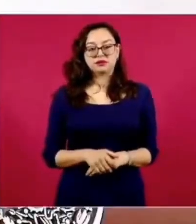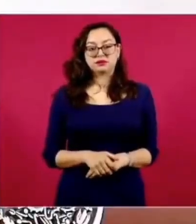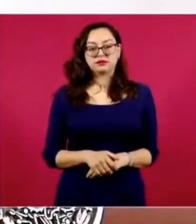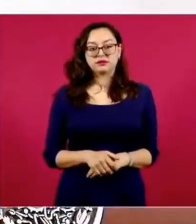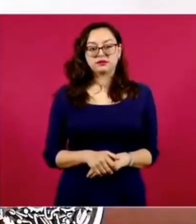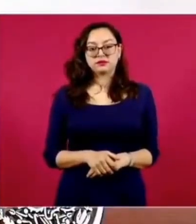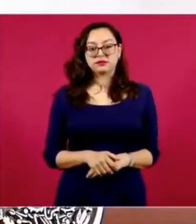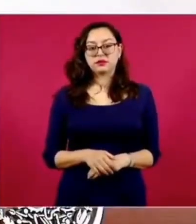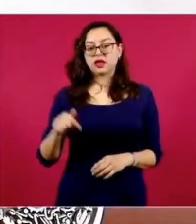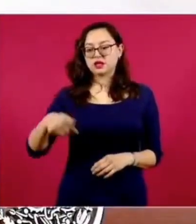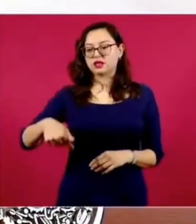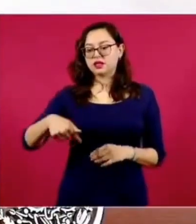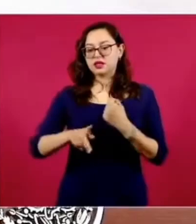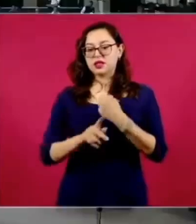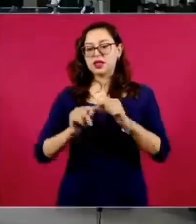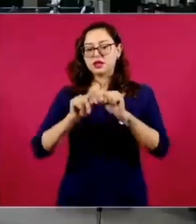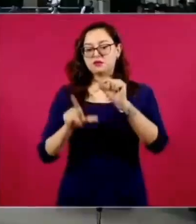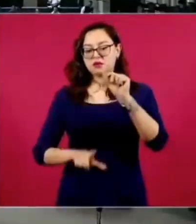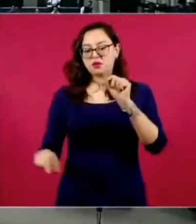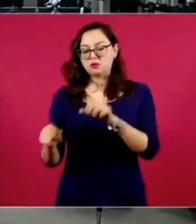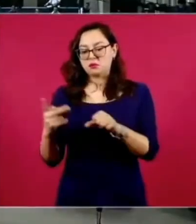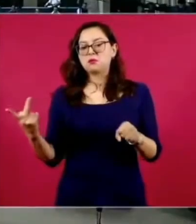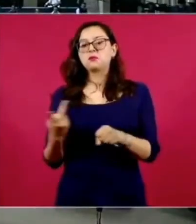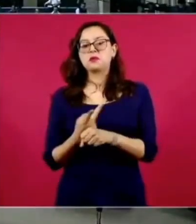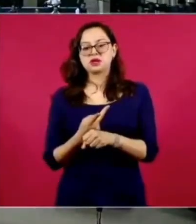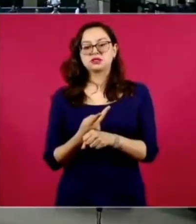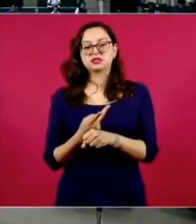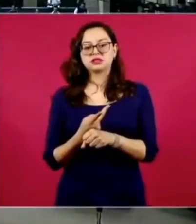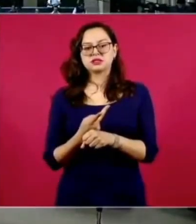Lo van a ver ahora. A ver, consígueme una gráfica